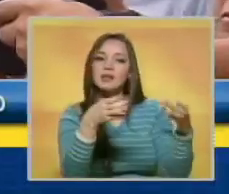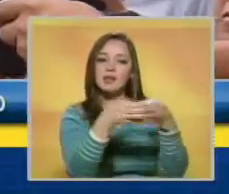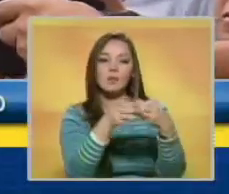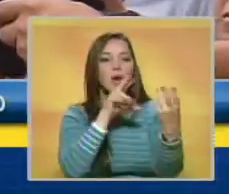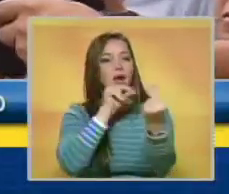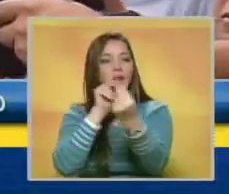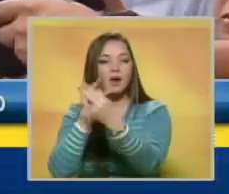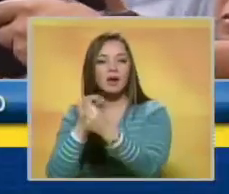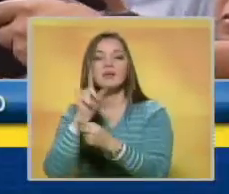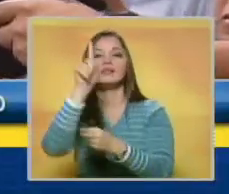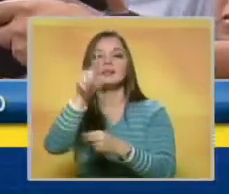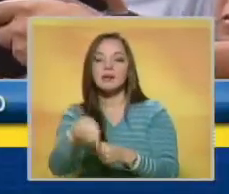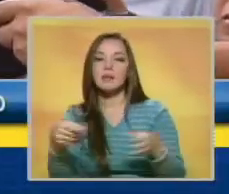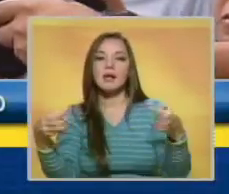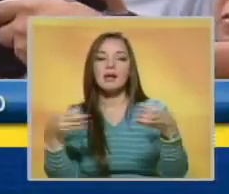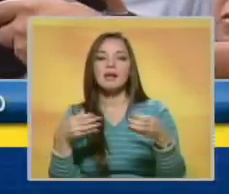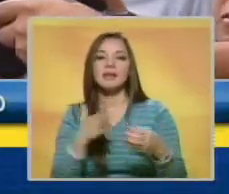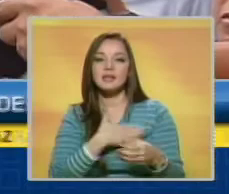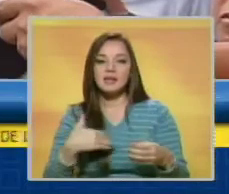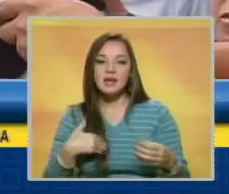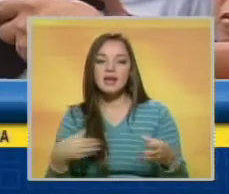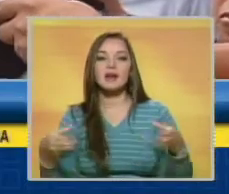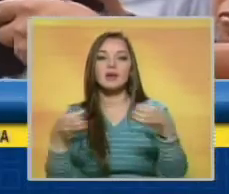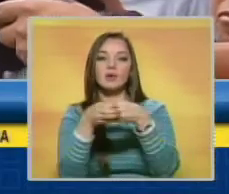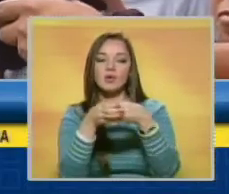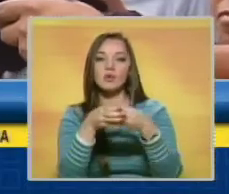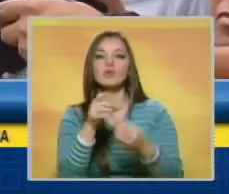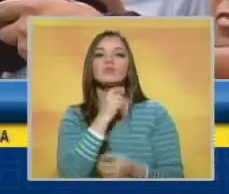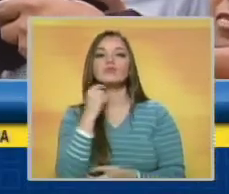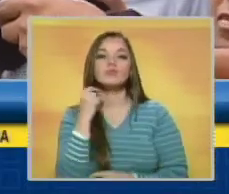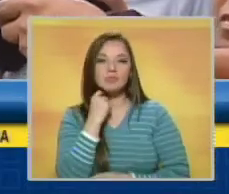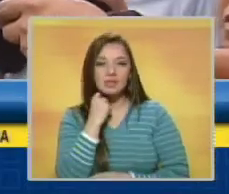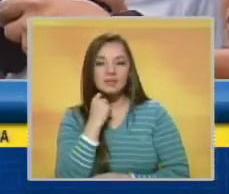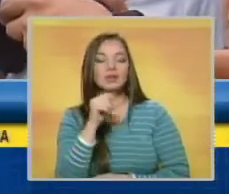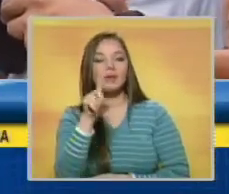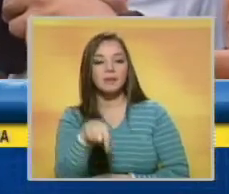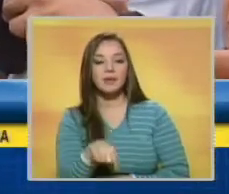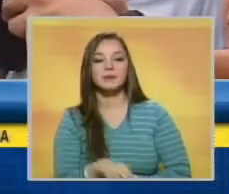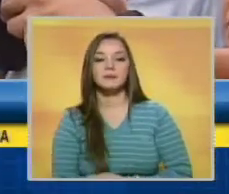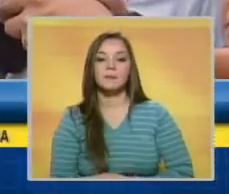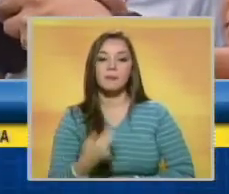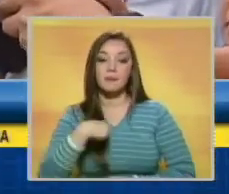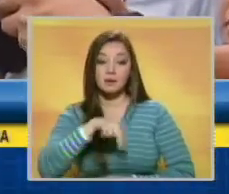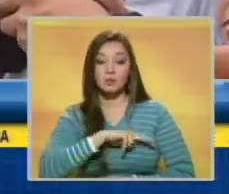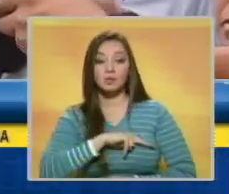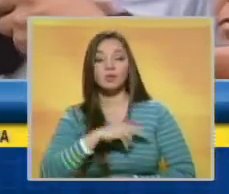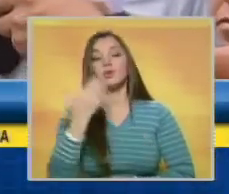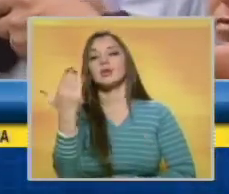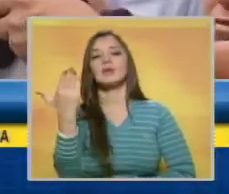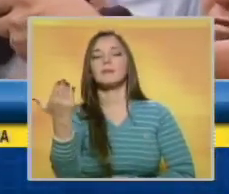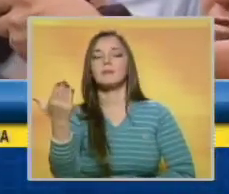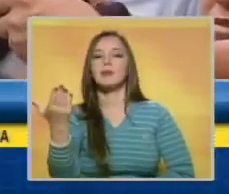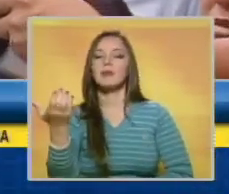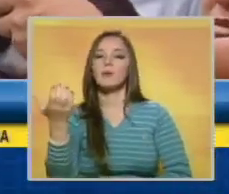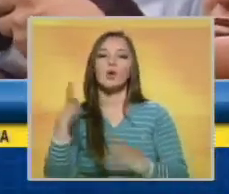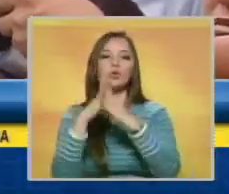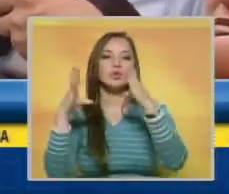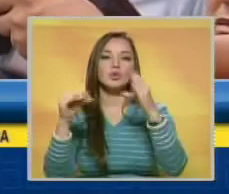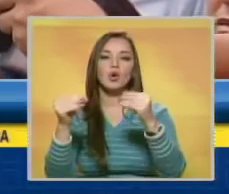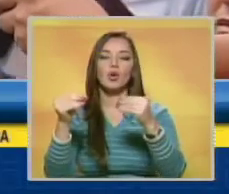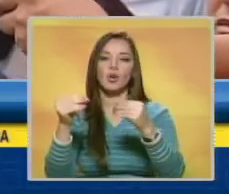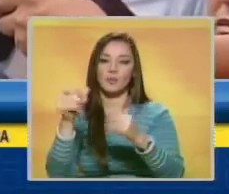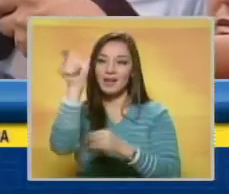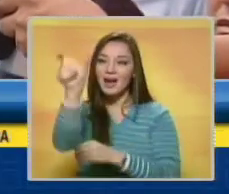la Conferencia Episcopal del Pueblo, donde vamos a ratificar toda la solicitud que le hiciéramos a la Defensora del Pueblo, bueno, de